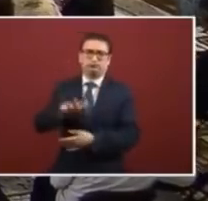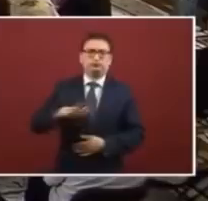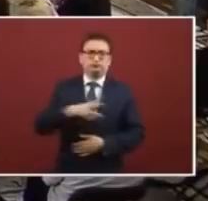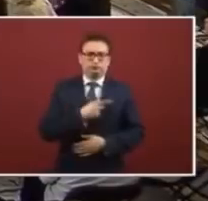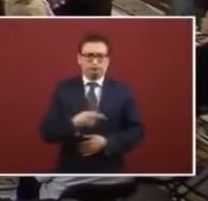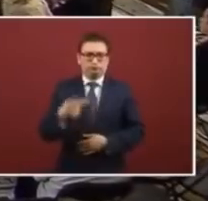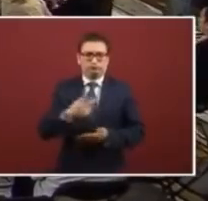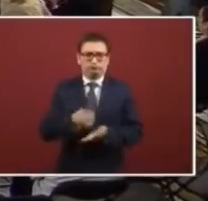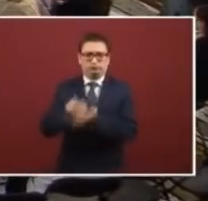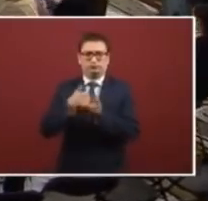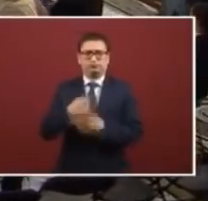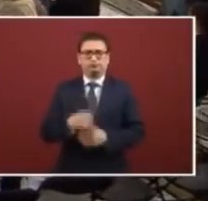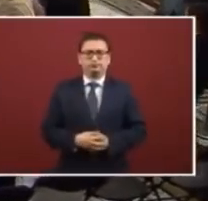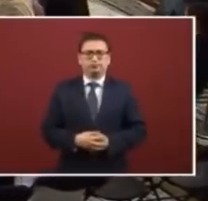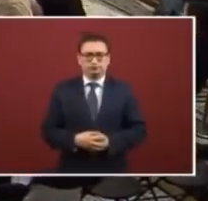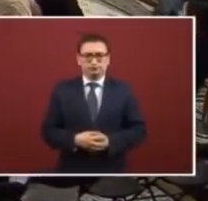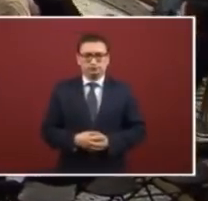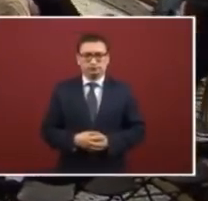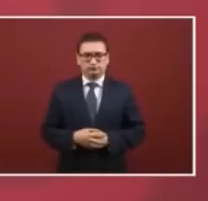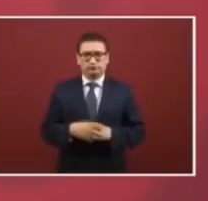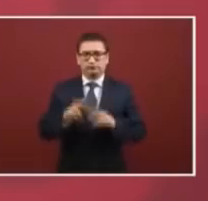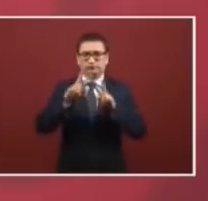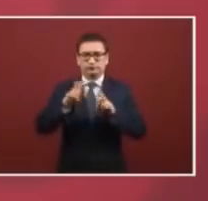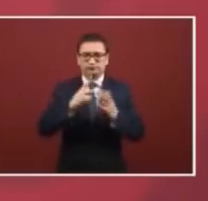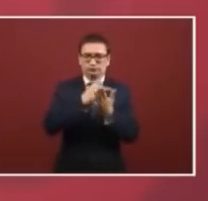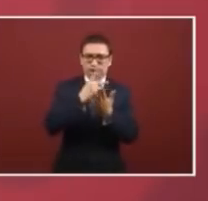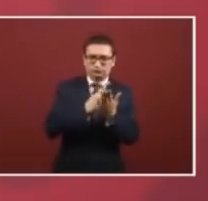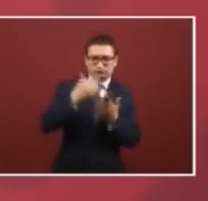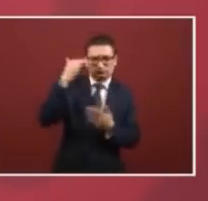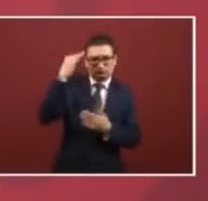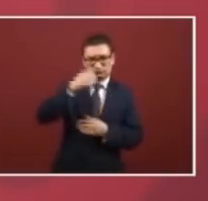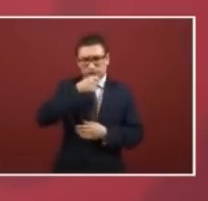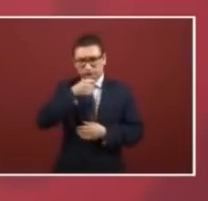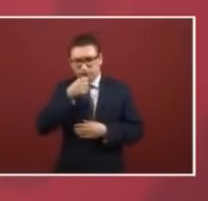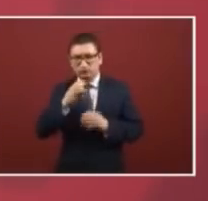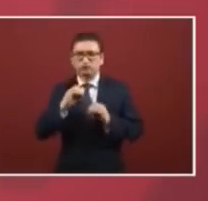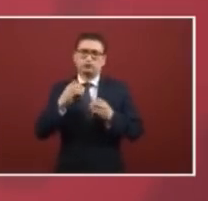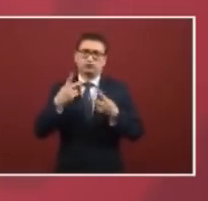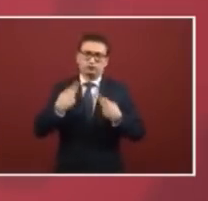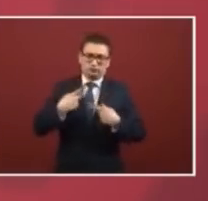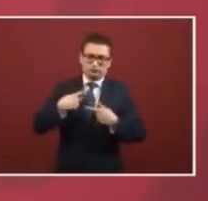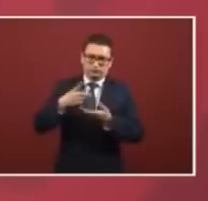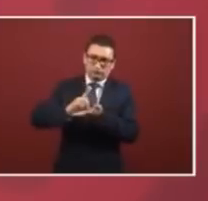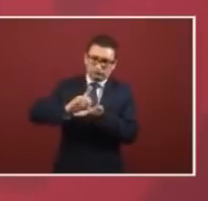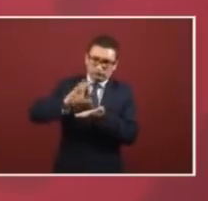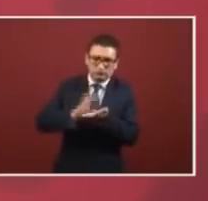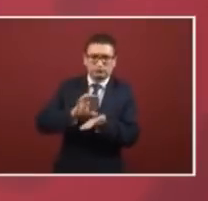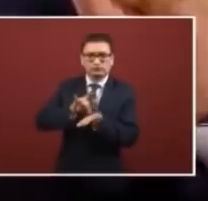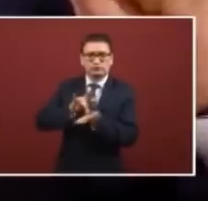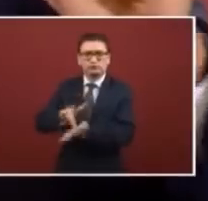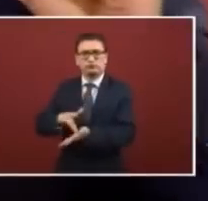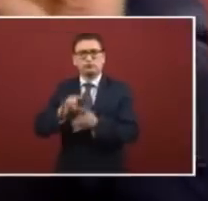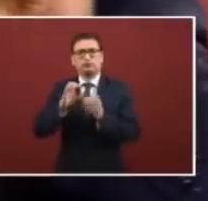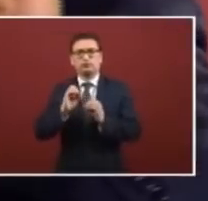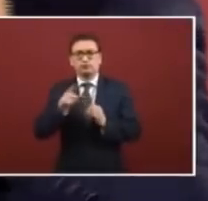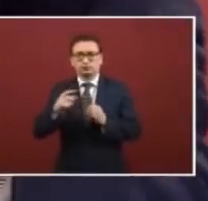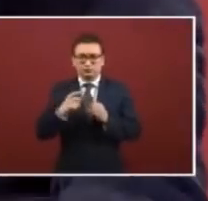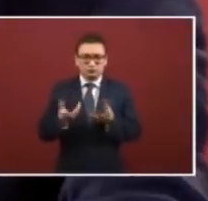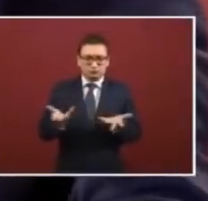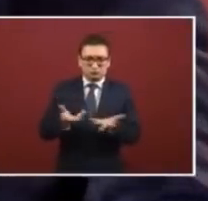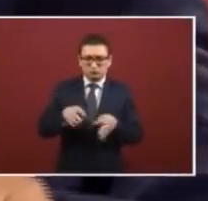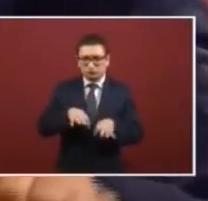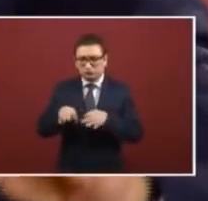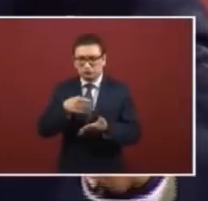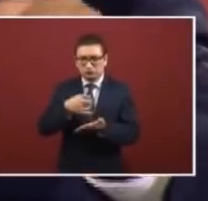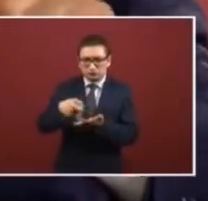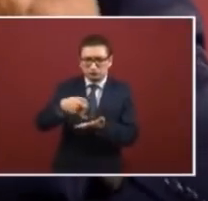Si no es por adulto mayor, por persona con discapacidad, apoyo a la producción,